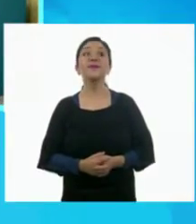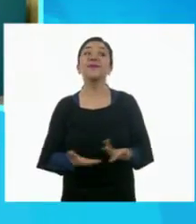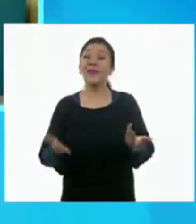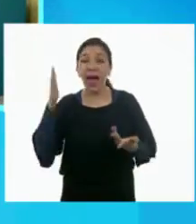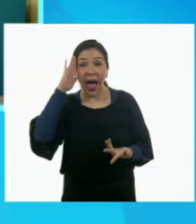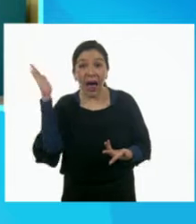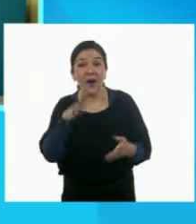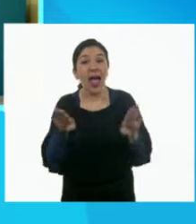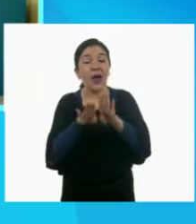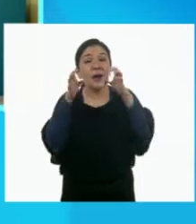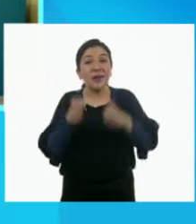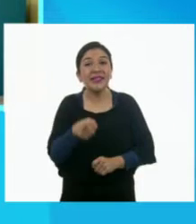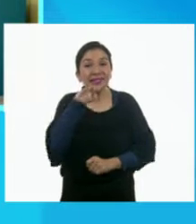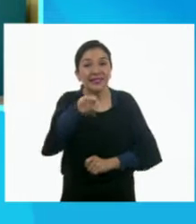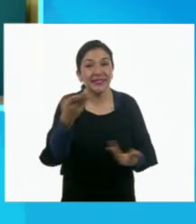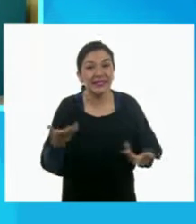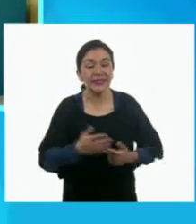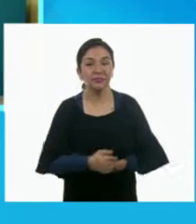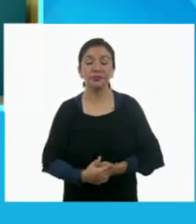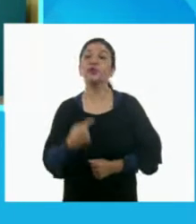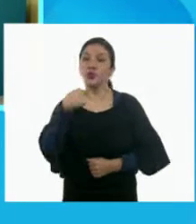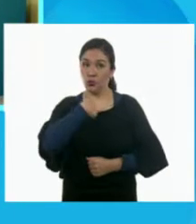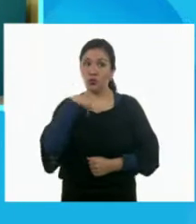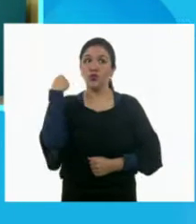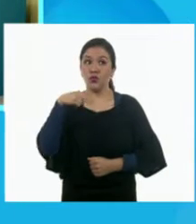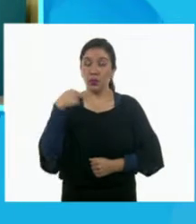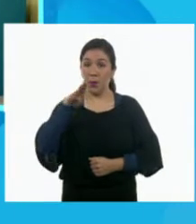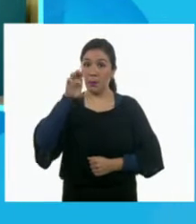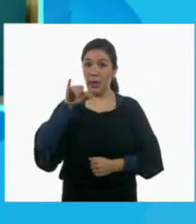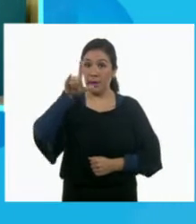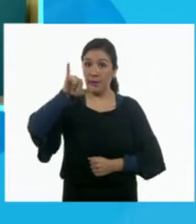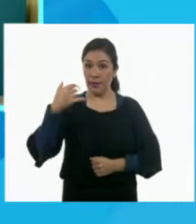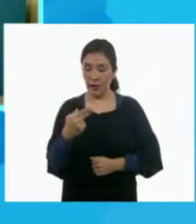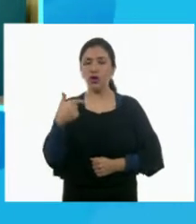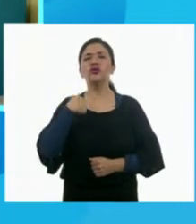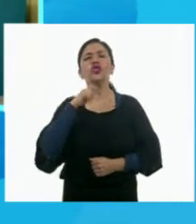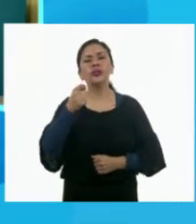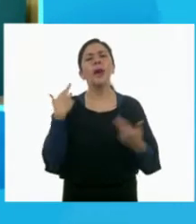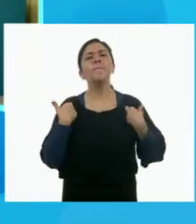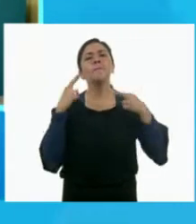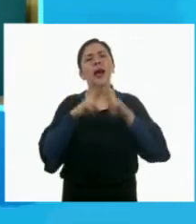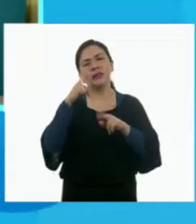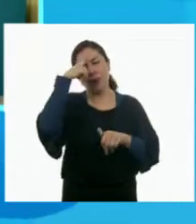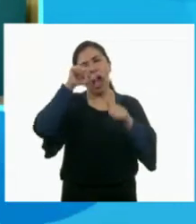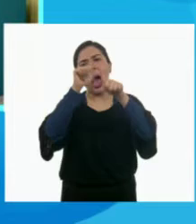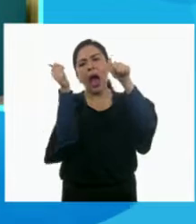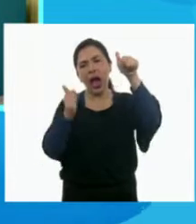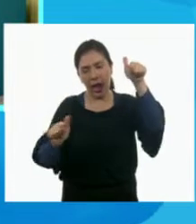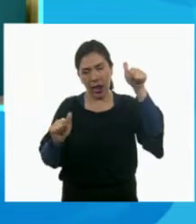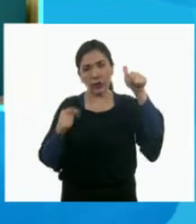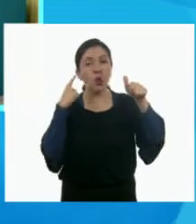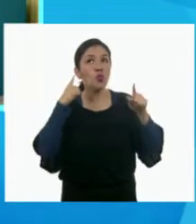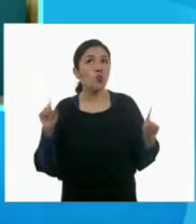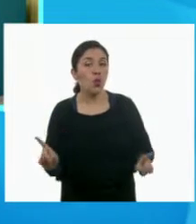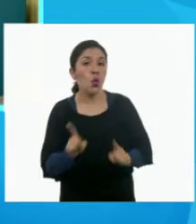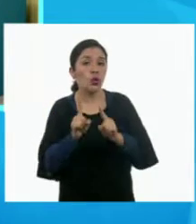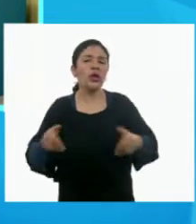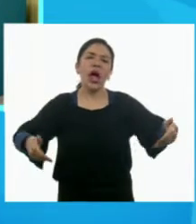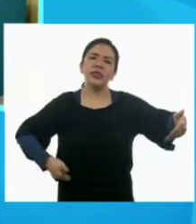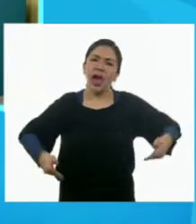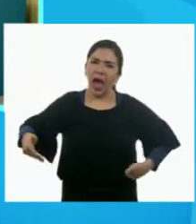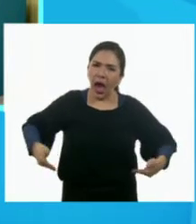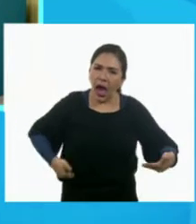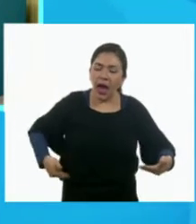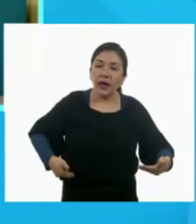Hola, ¿cómo estás? Yo soy Beilín Sabet y soy maestra de artes, de música, de